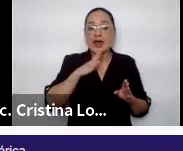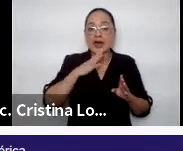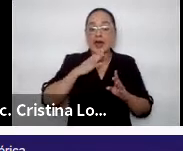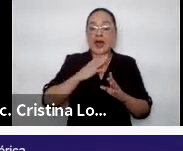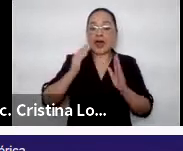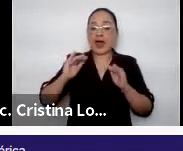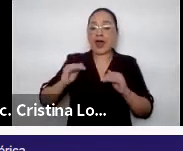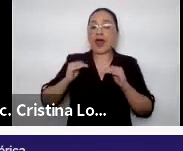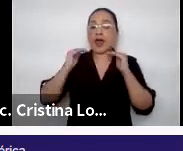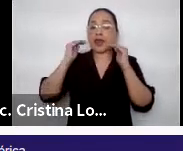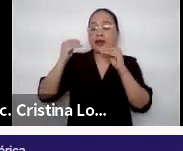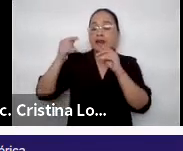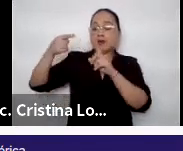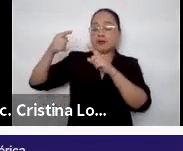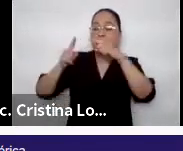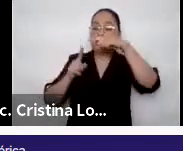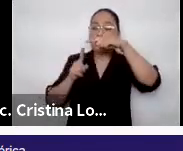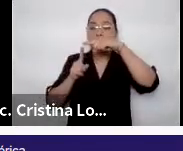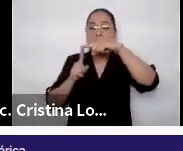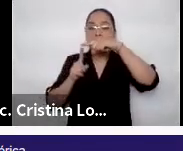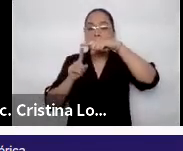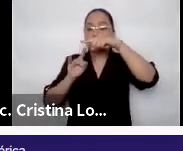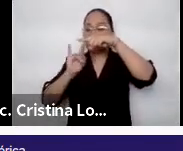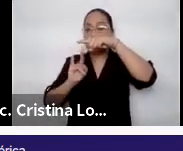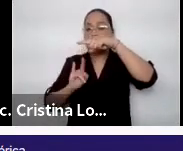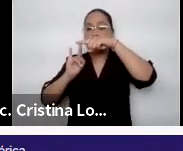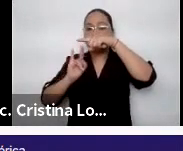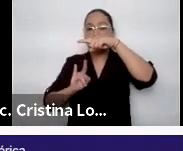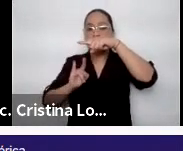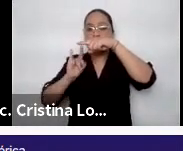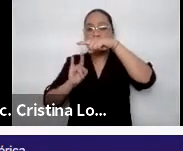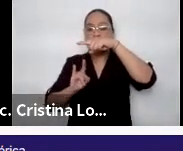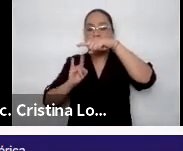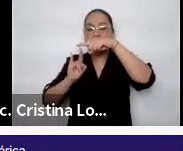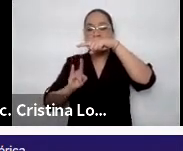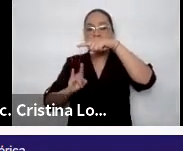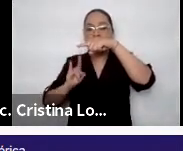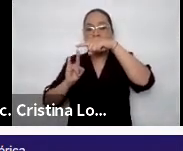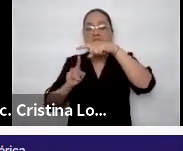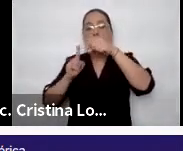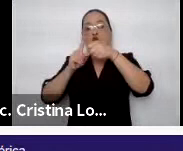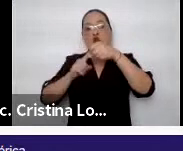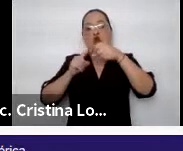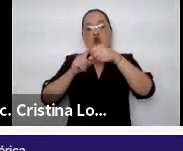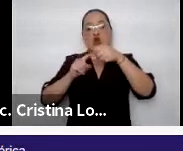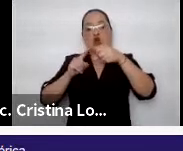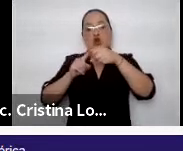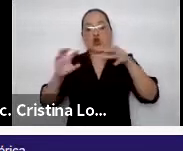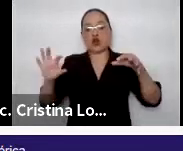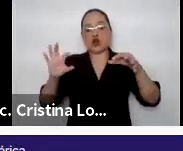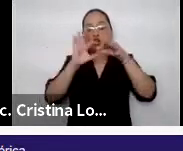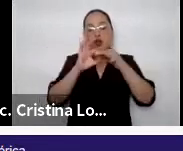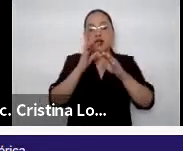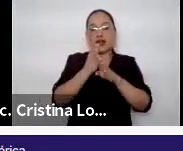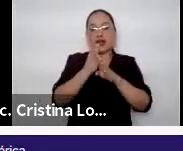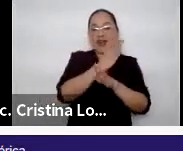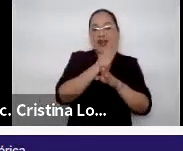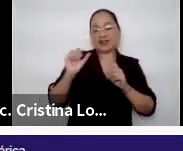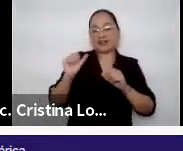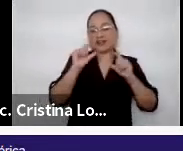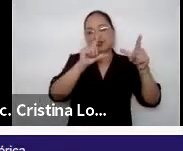parte superior derecha, ¿sí? Lo ven, corresponde a los colores que les había presentado en una